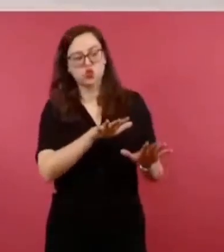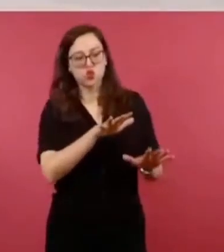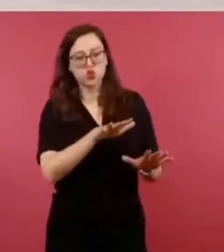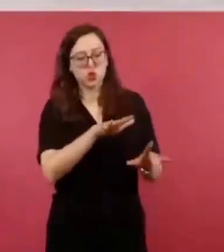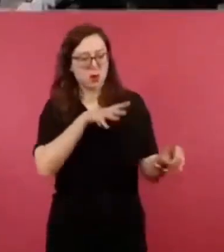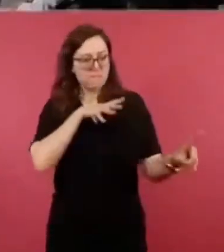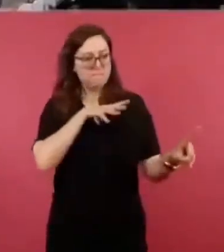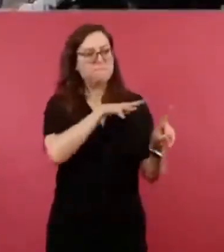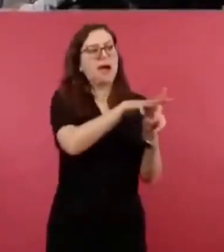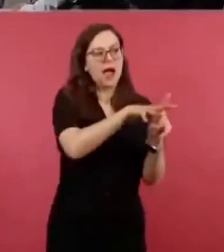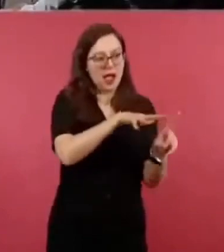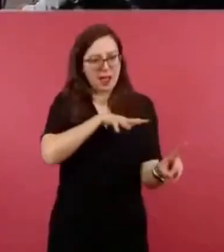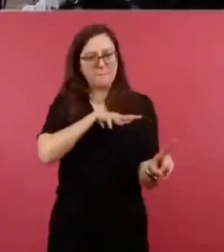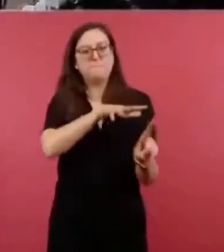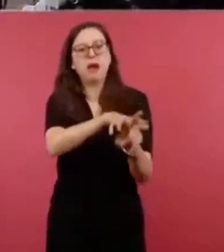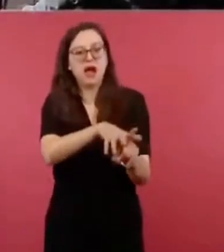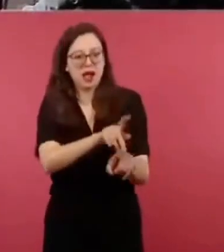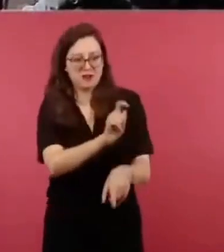con poco nivel